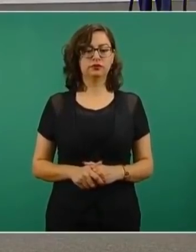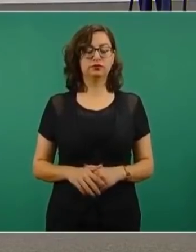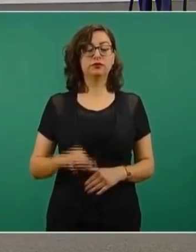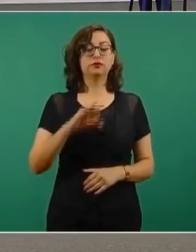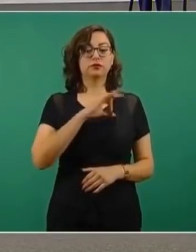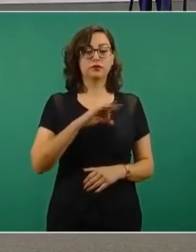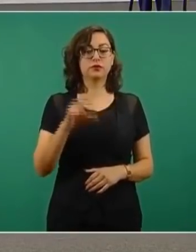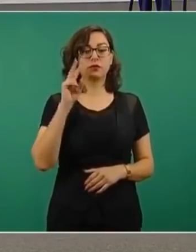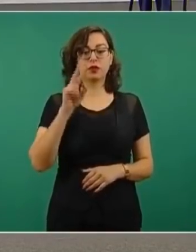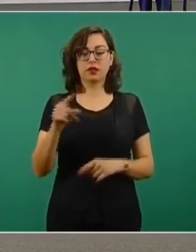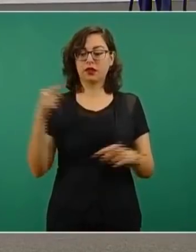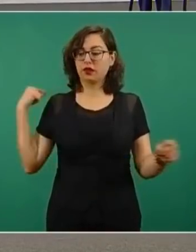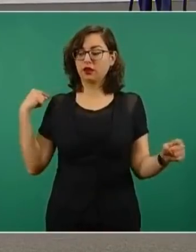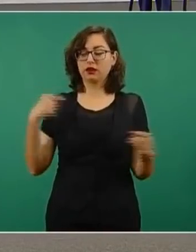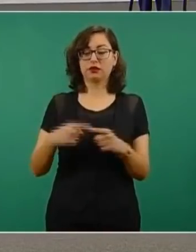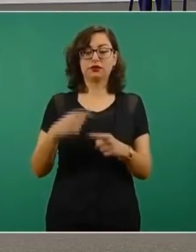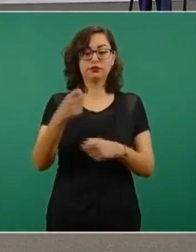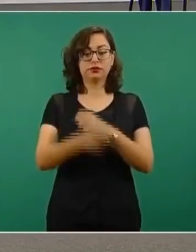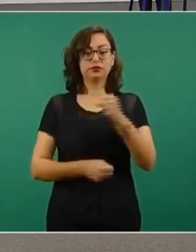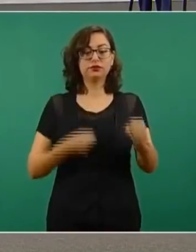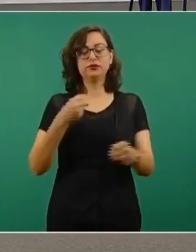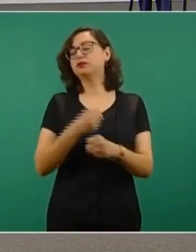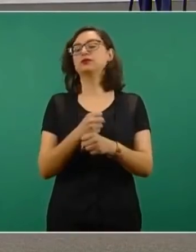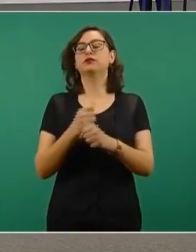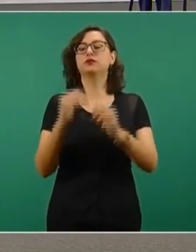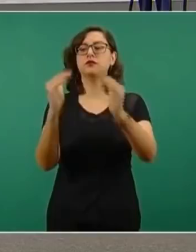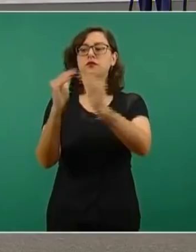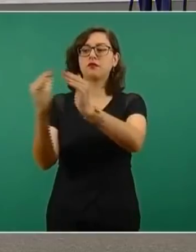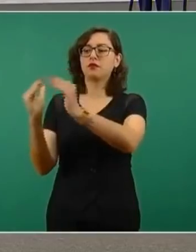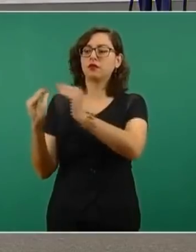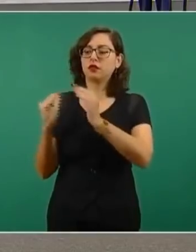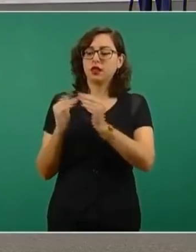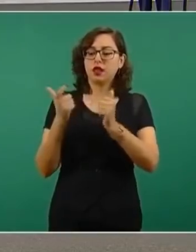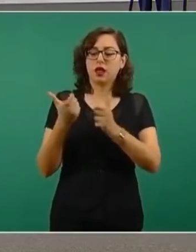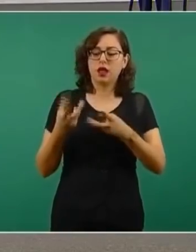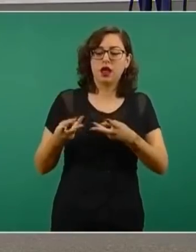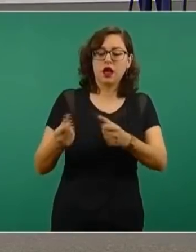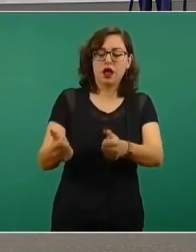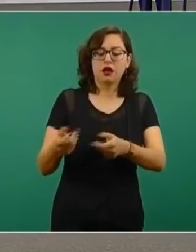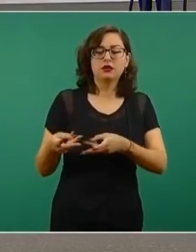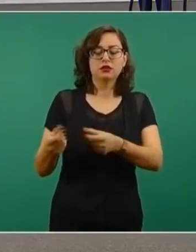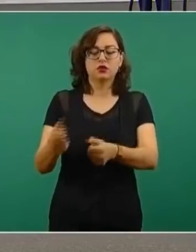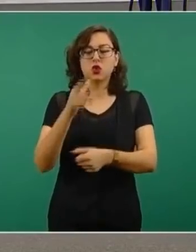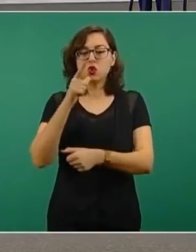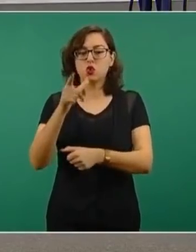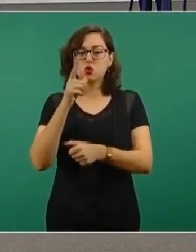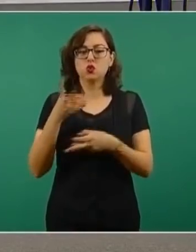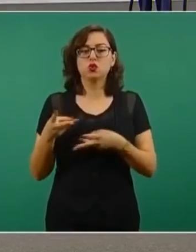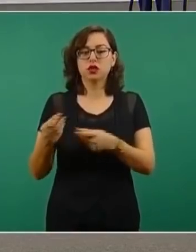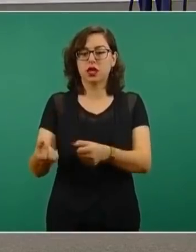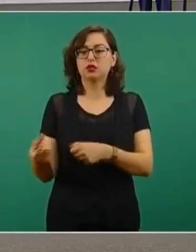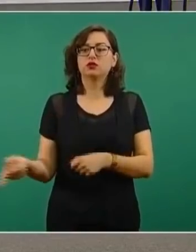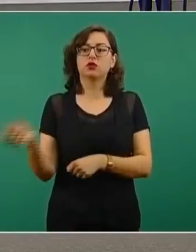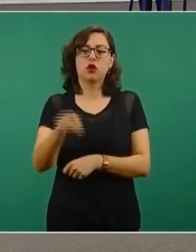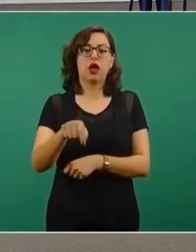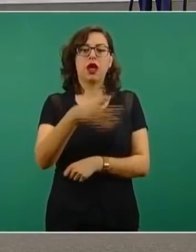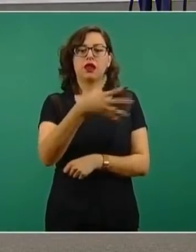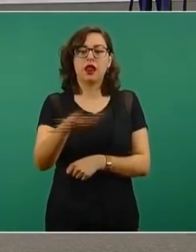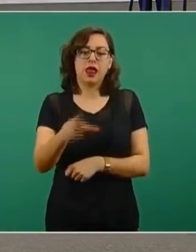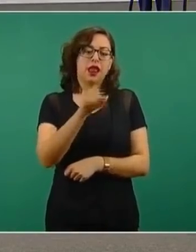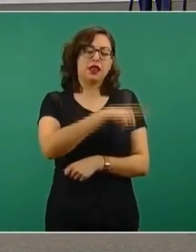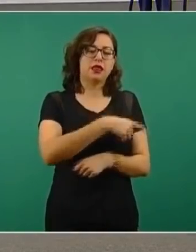la tarifa doméstica y la tarifa de uso general, industrial y de servicios ha